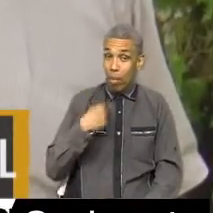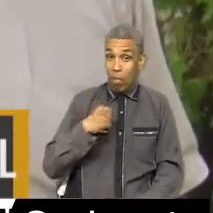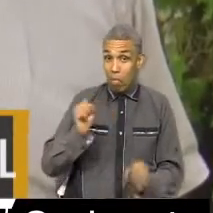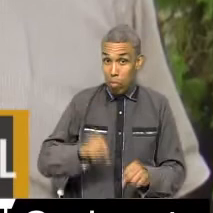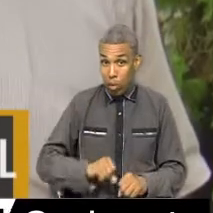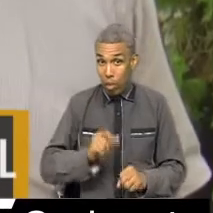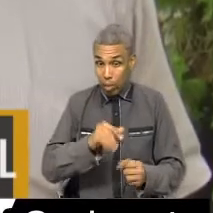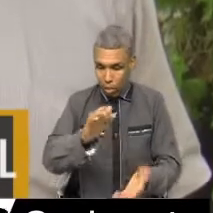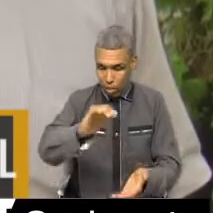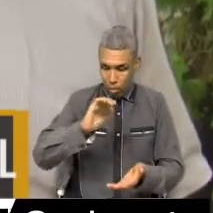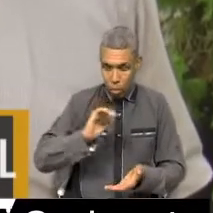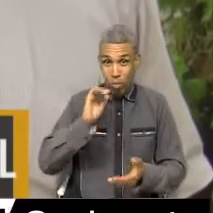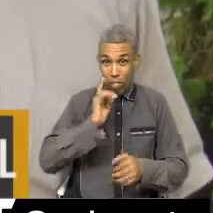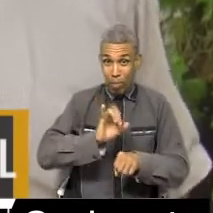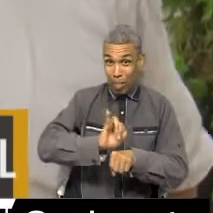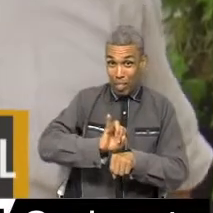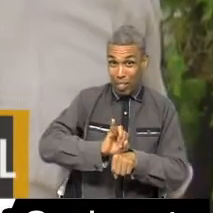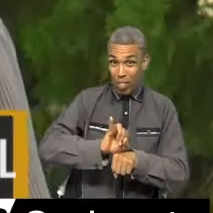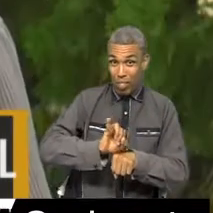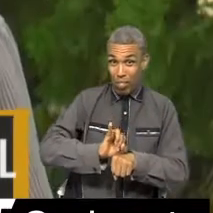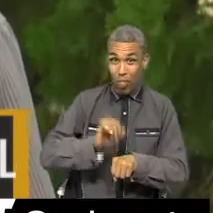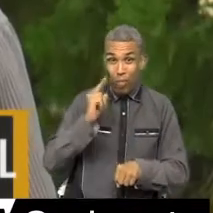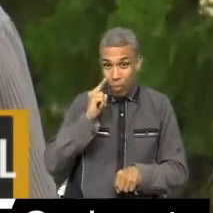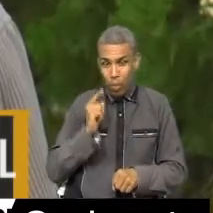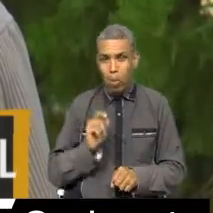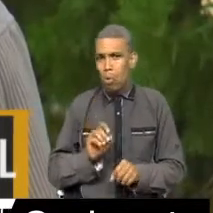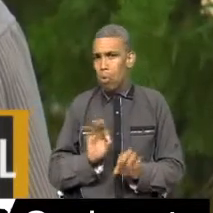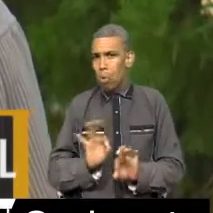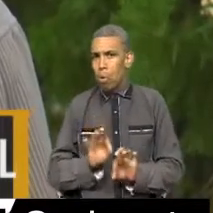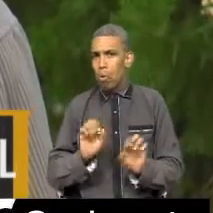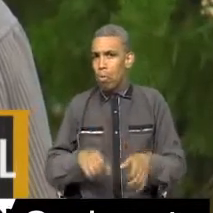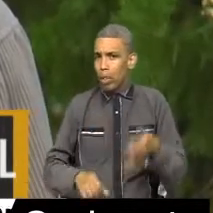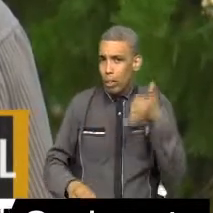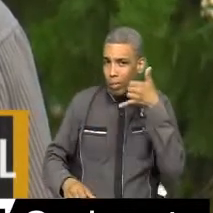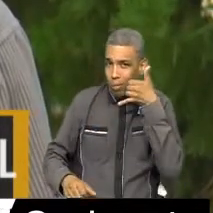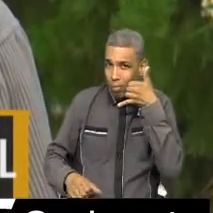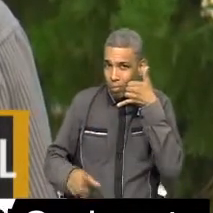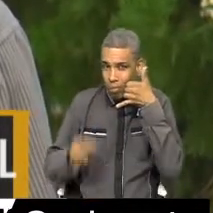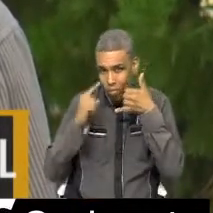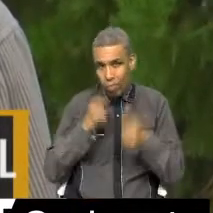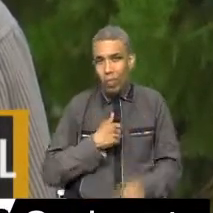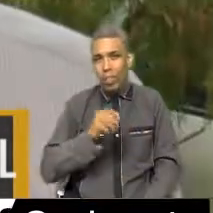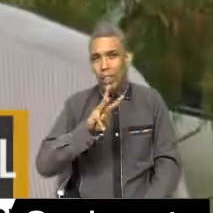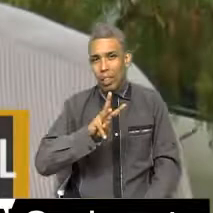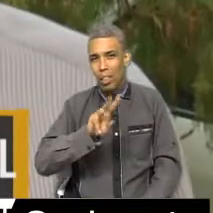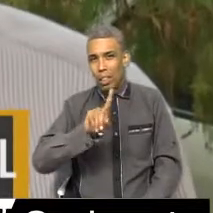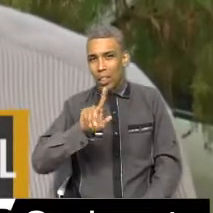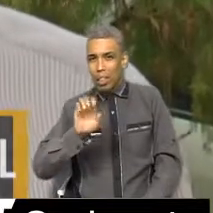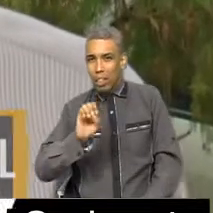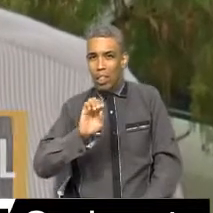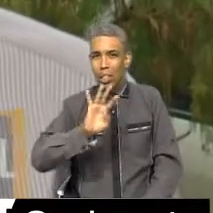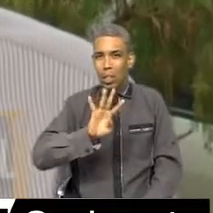a la curia, a la parroquia Señor de los Milagros, o comunicarse personalmente con él al celular